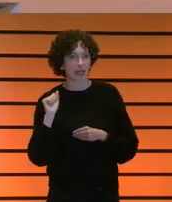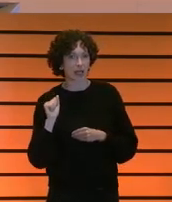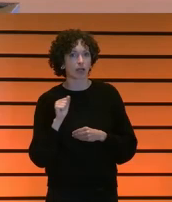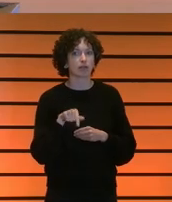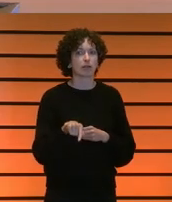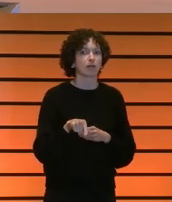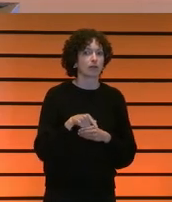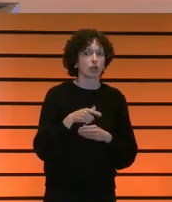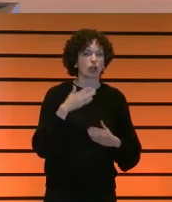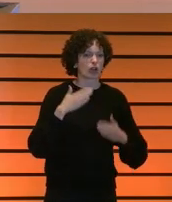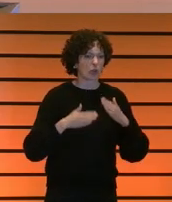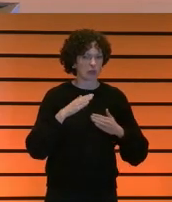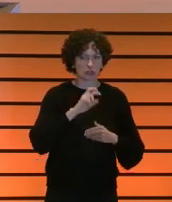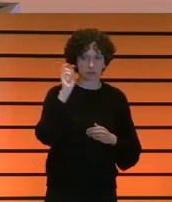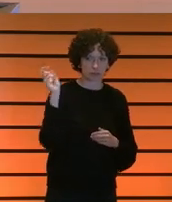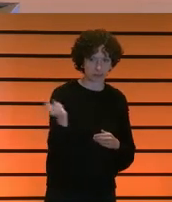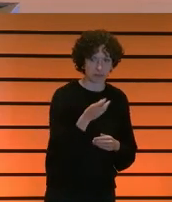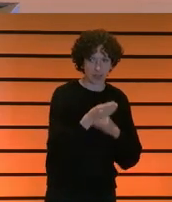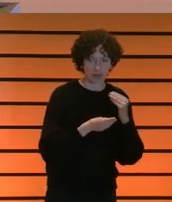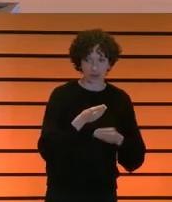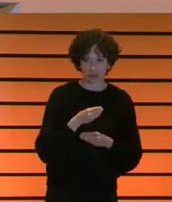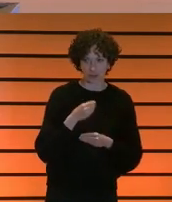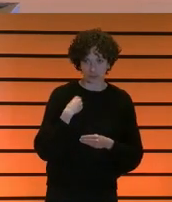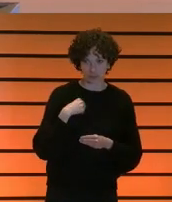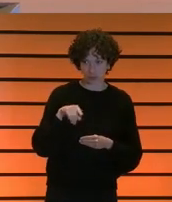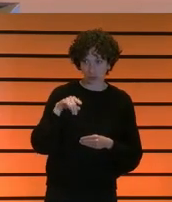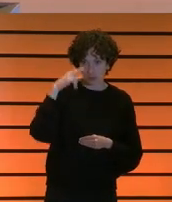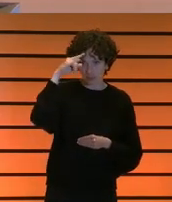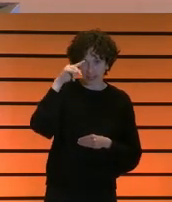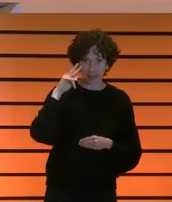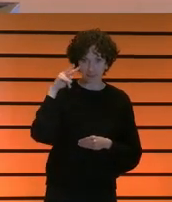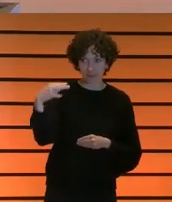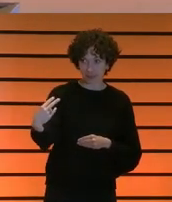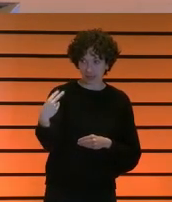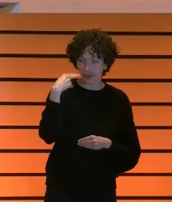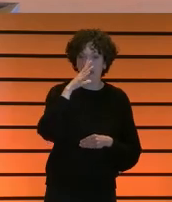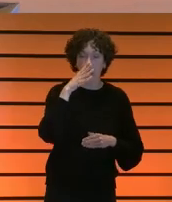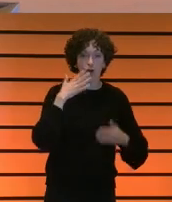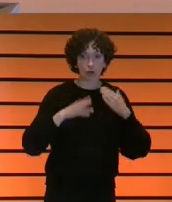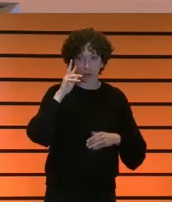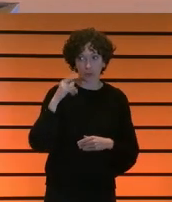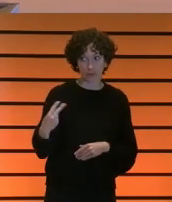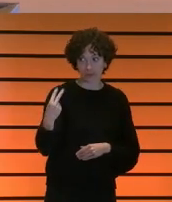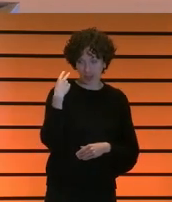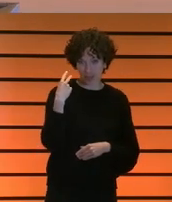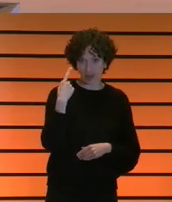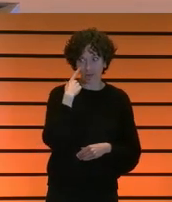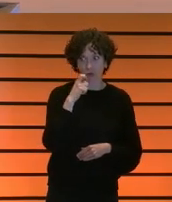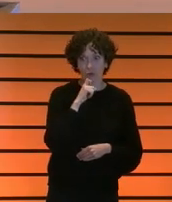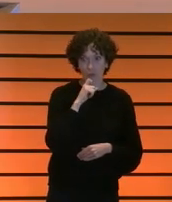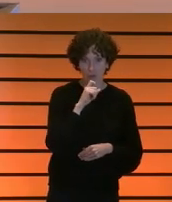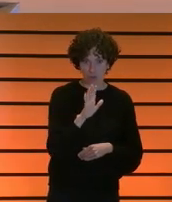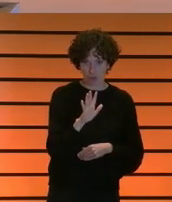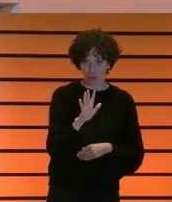tipo que yo decía la mirada de la vaca y ahora viene la mirada del robot no nos vamos a ver cómo es la unidad de robot y en ese sentido